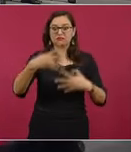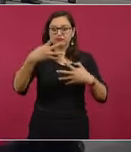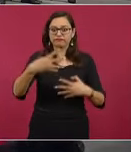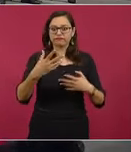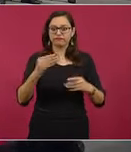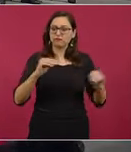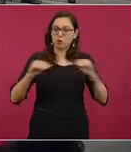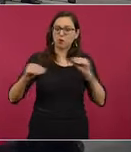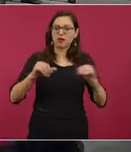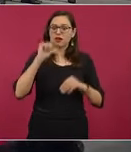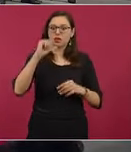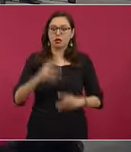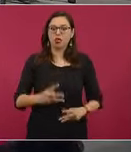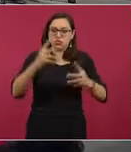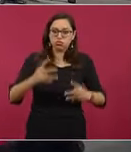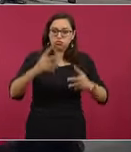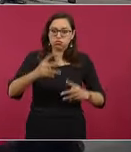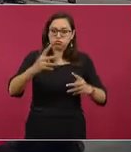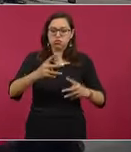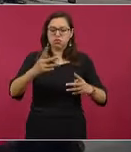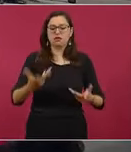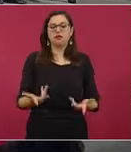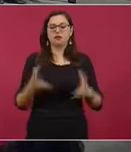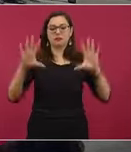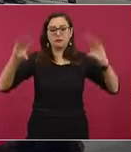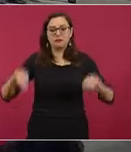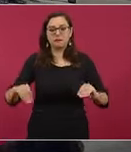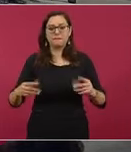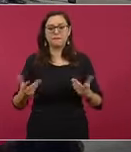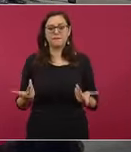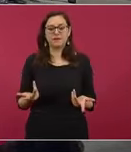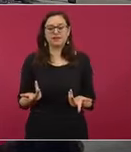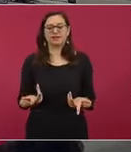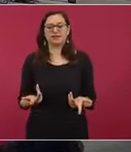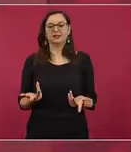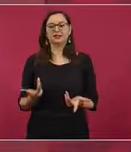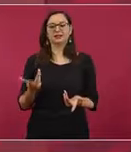atorado el aparato. Entonces,